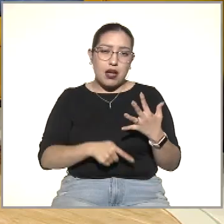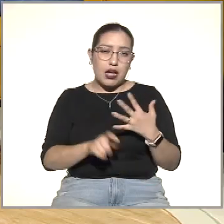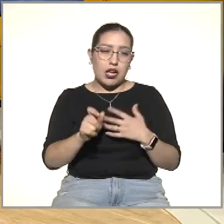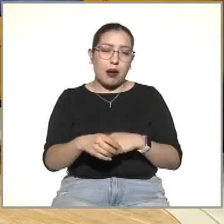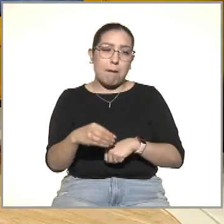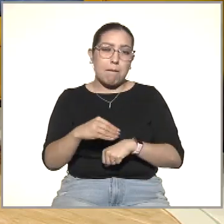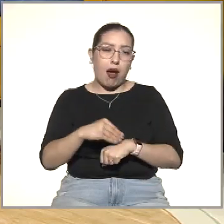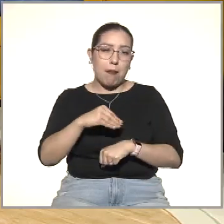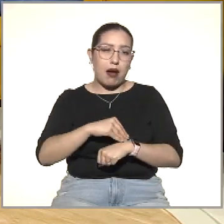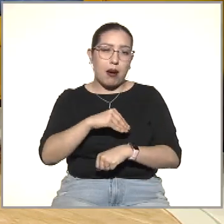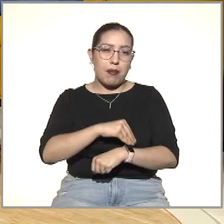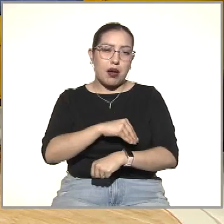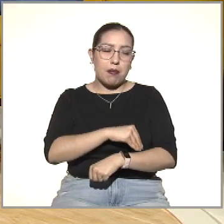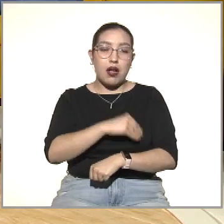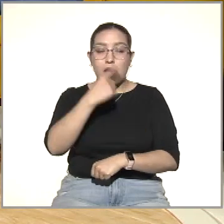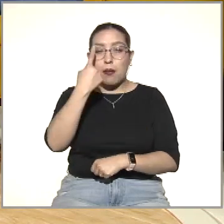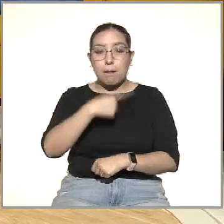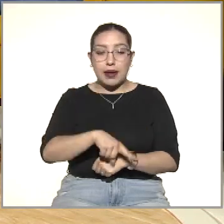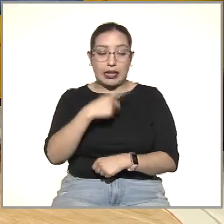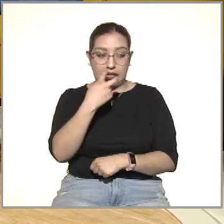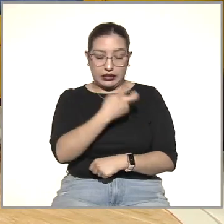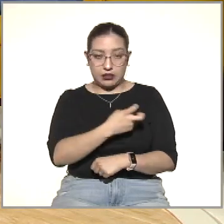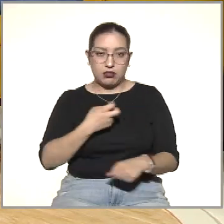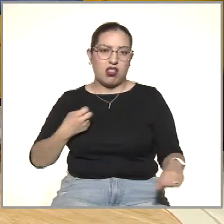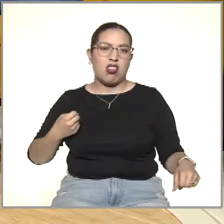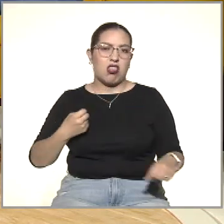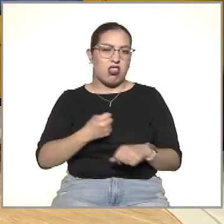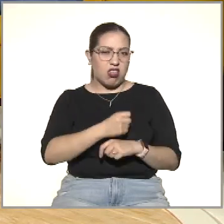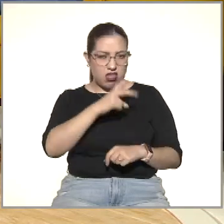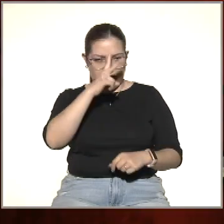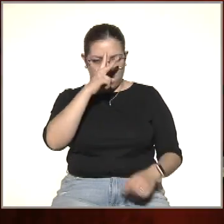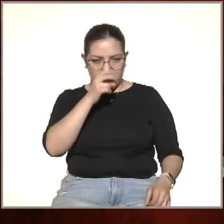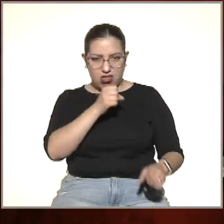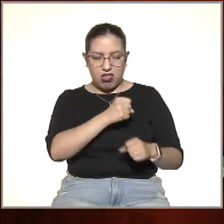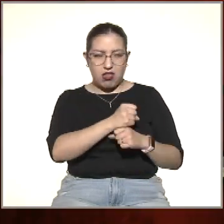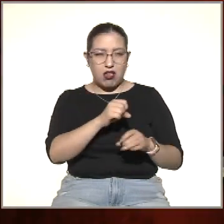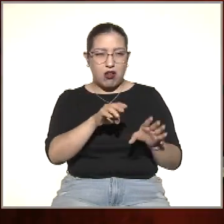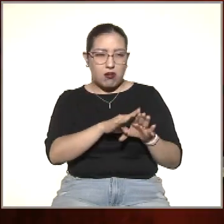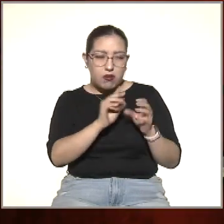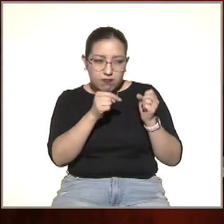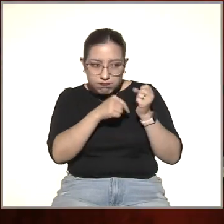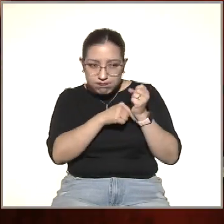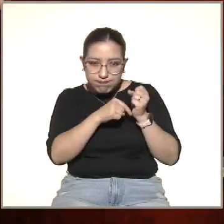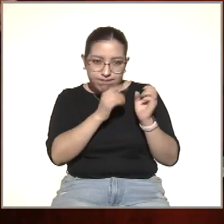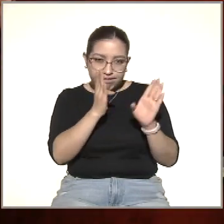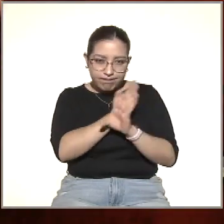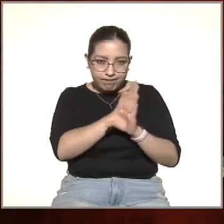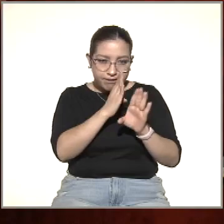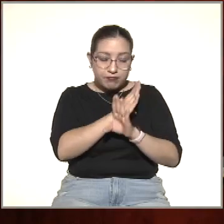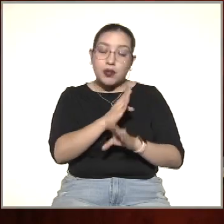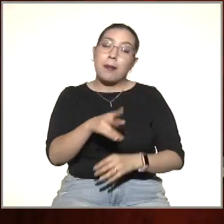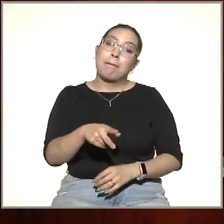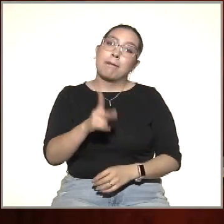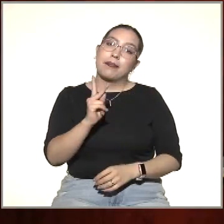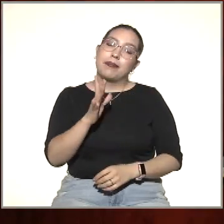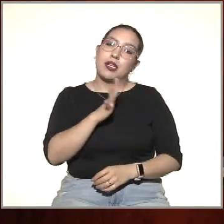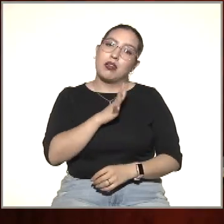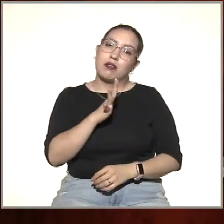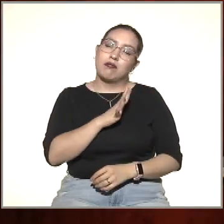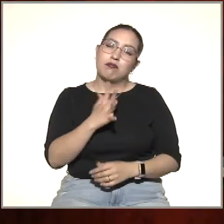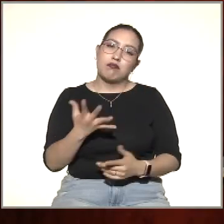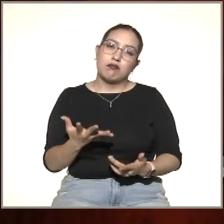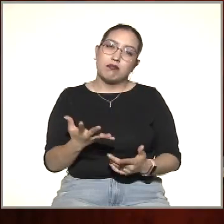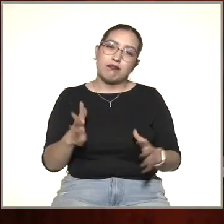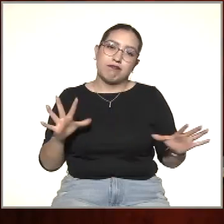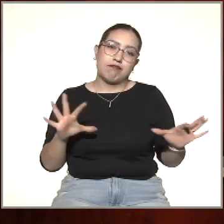para encubrir la agresión que definitivamente hay detrás de ciertas expresiones, ¿no? Pero bueno, sí, como que tiene mucho que ver con